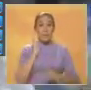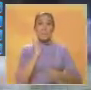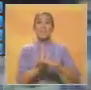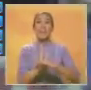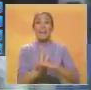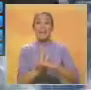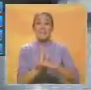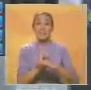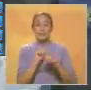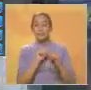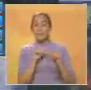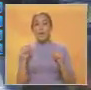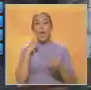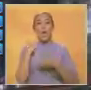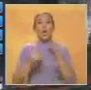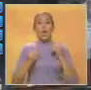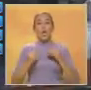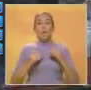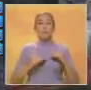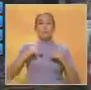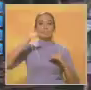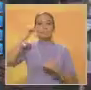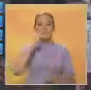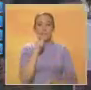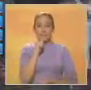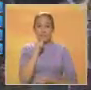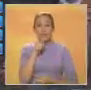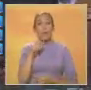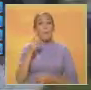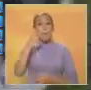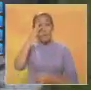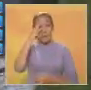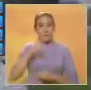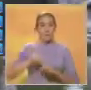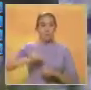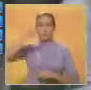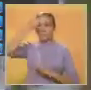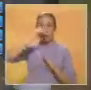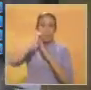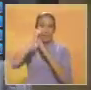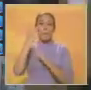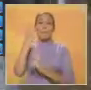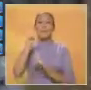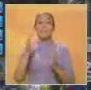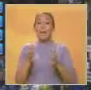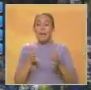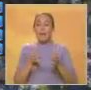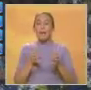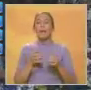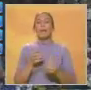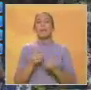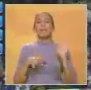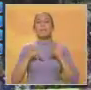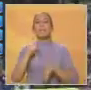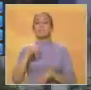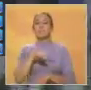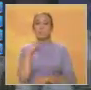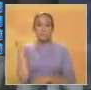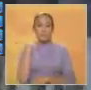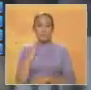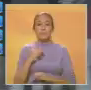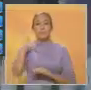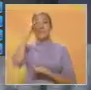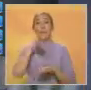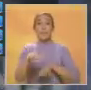vale la pena revisar Cómo marcha la tabla de posiciones los Navegantes del Magallanes son líderes con 20 victorias y 13 derrotas a medio juego le siguen los